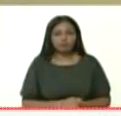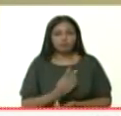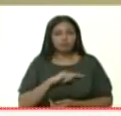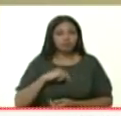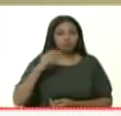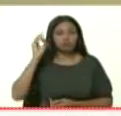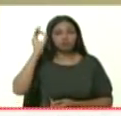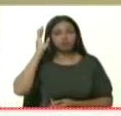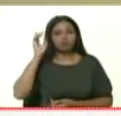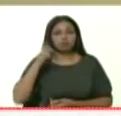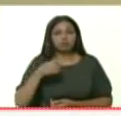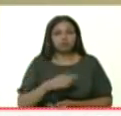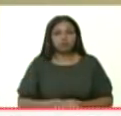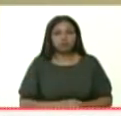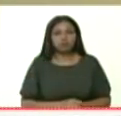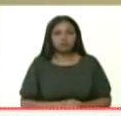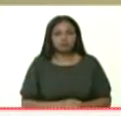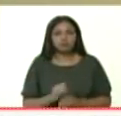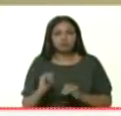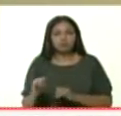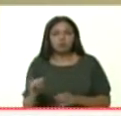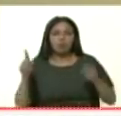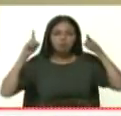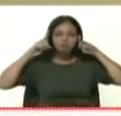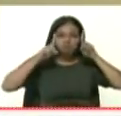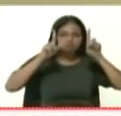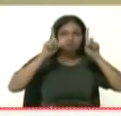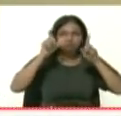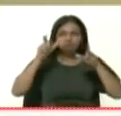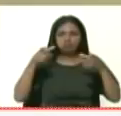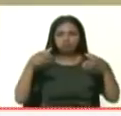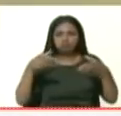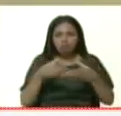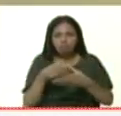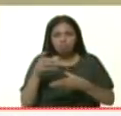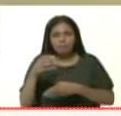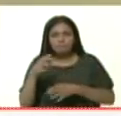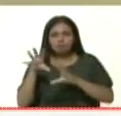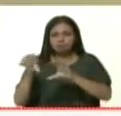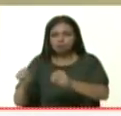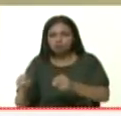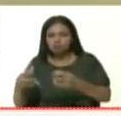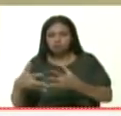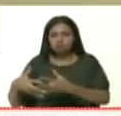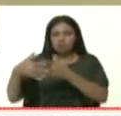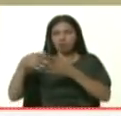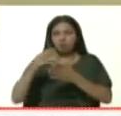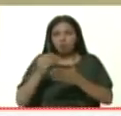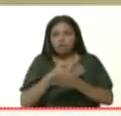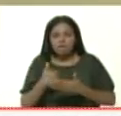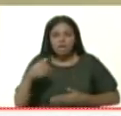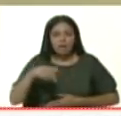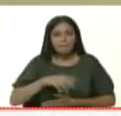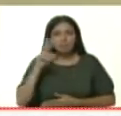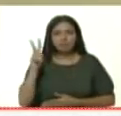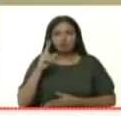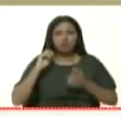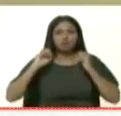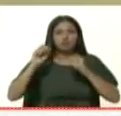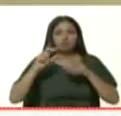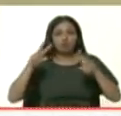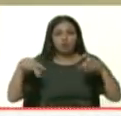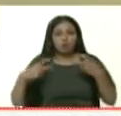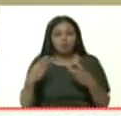ideales. Por eso el diablo, los demonios del imperio norteamericano no quieren que en Venezuela triunfe una